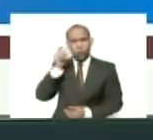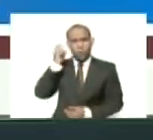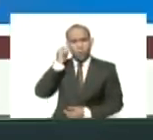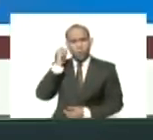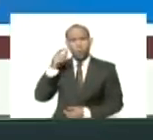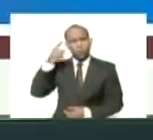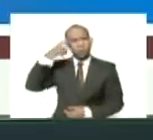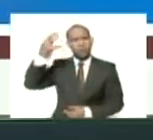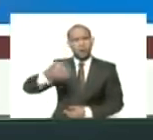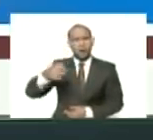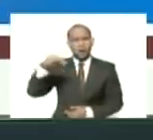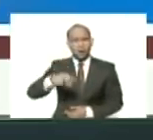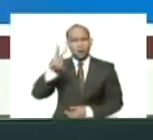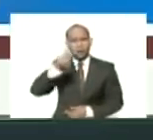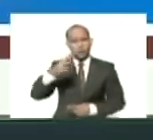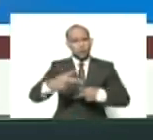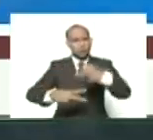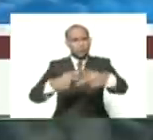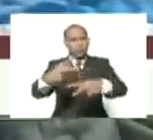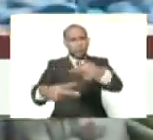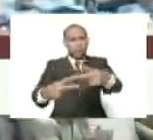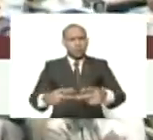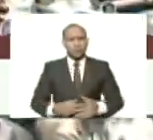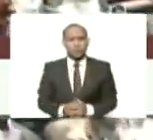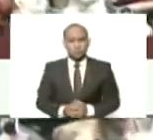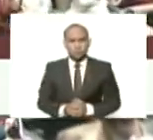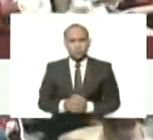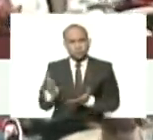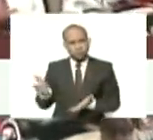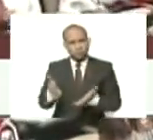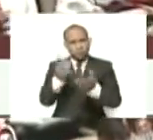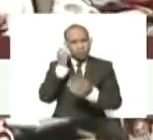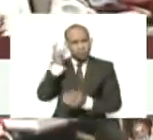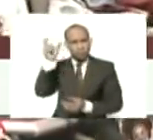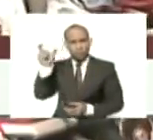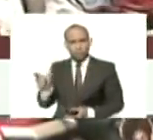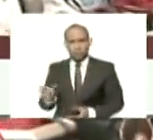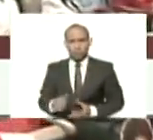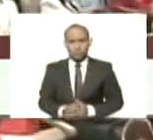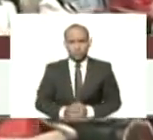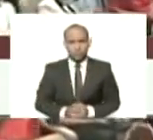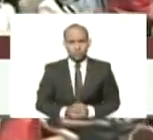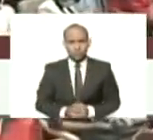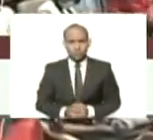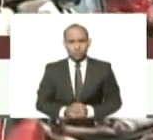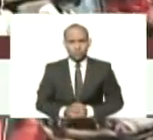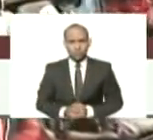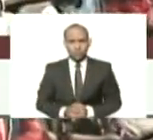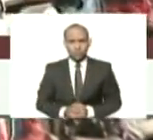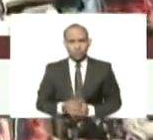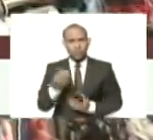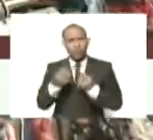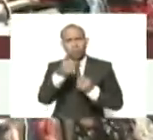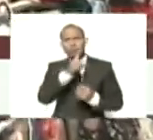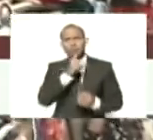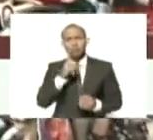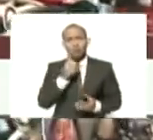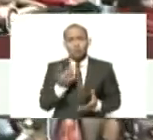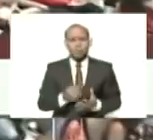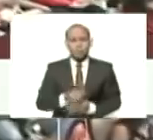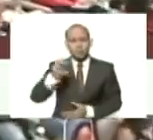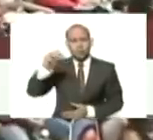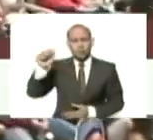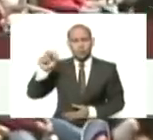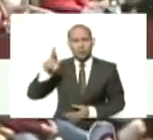que creen en Venezuela, en la producción. Adelante, Marien Jean. Reciba... ¿Cómo se pronuncia tu nombre?